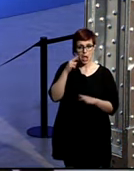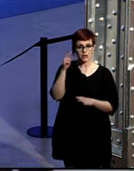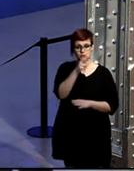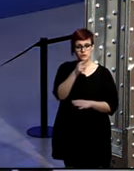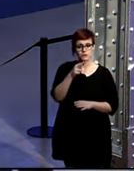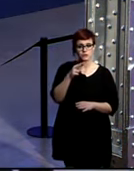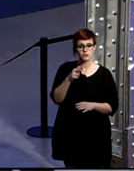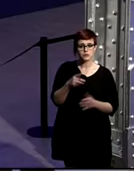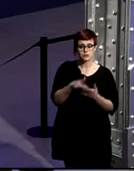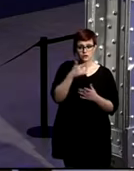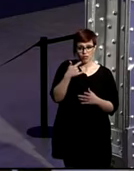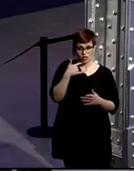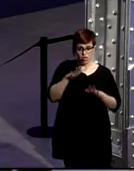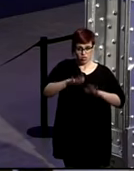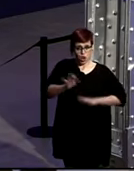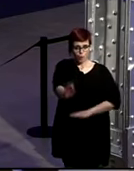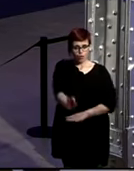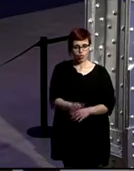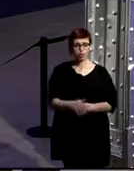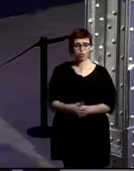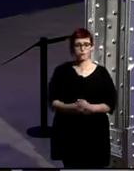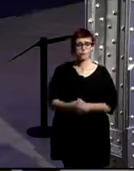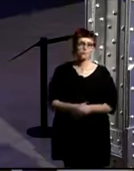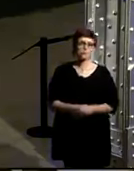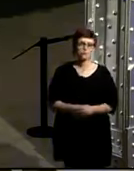Por favor. Ya no me quedan.